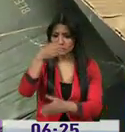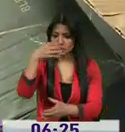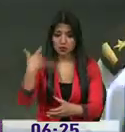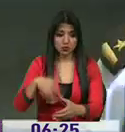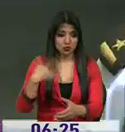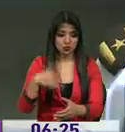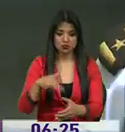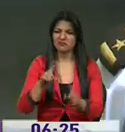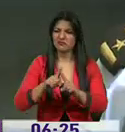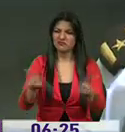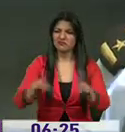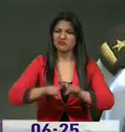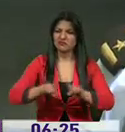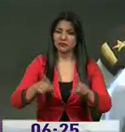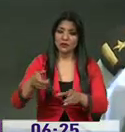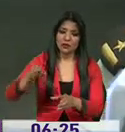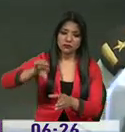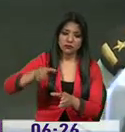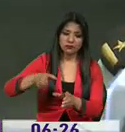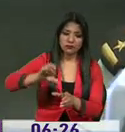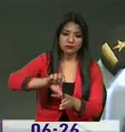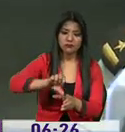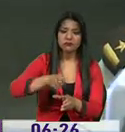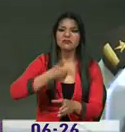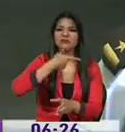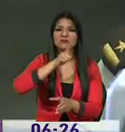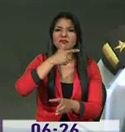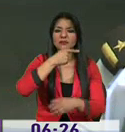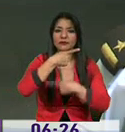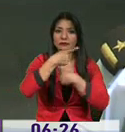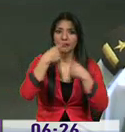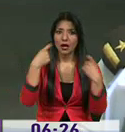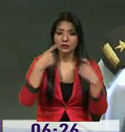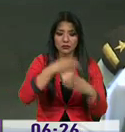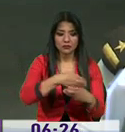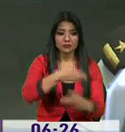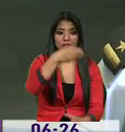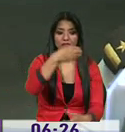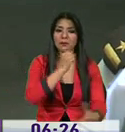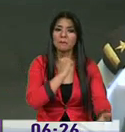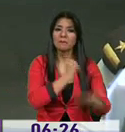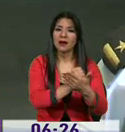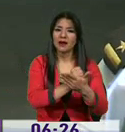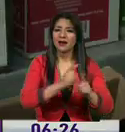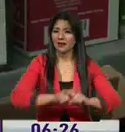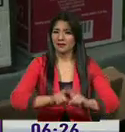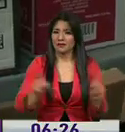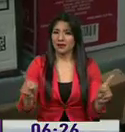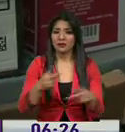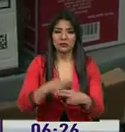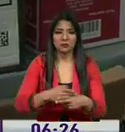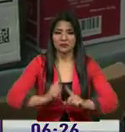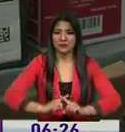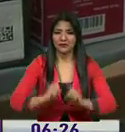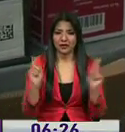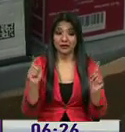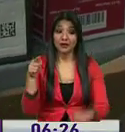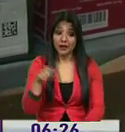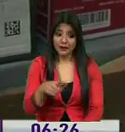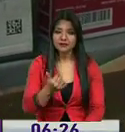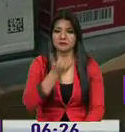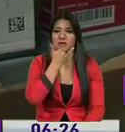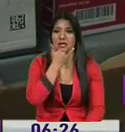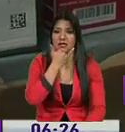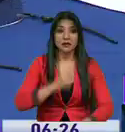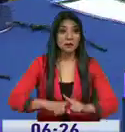mundo. Almacenando alcohol adulterado, el mismo que estaba siendo envasado en botellas de diferentes marcas y tipos. Y solo esto ya constituía un delito.